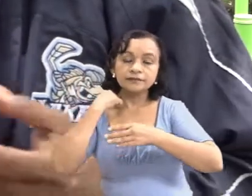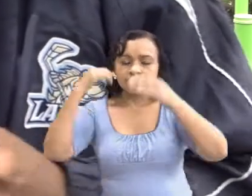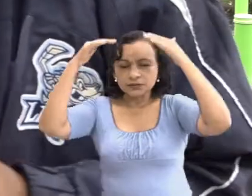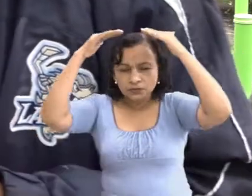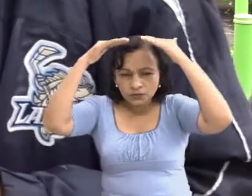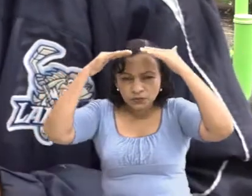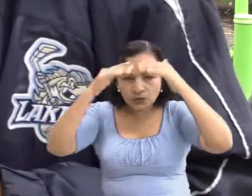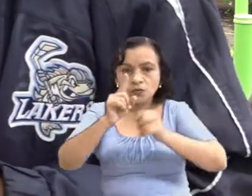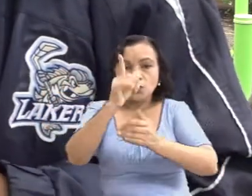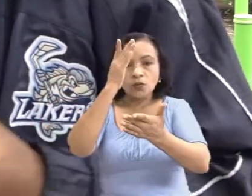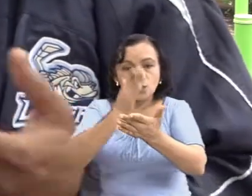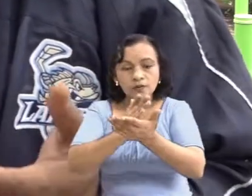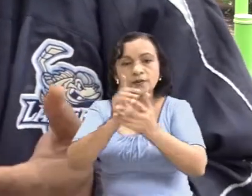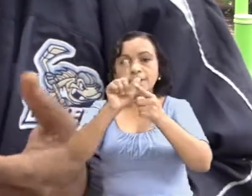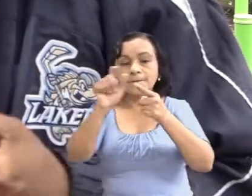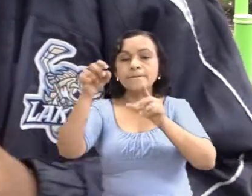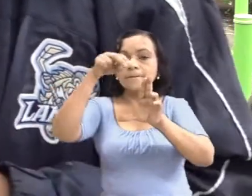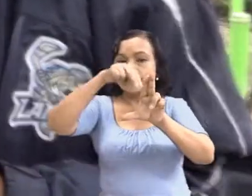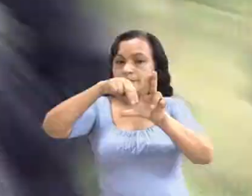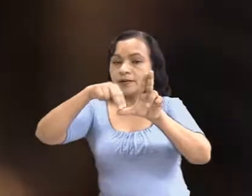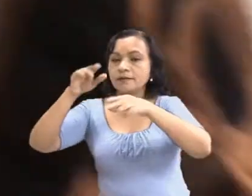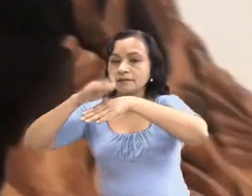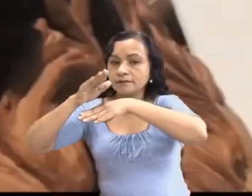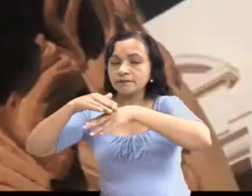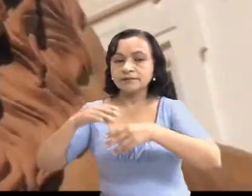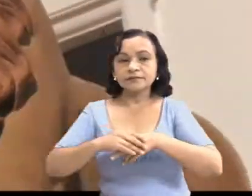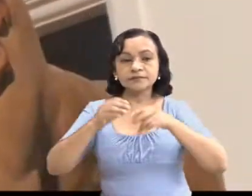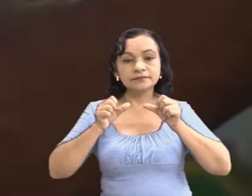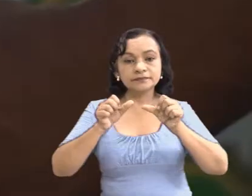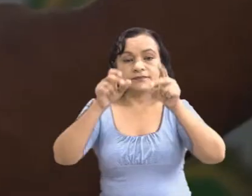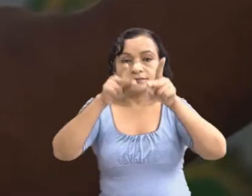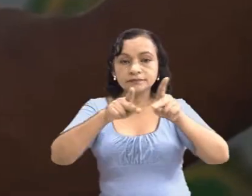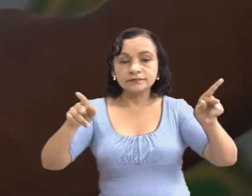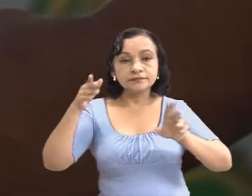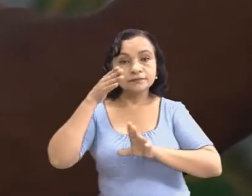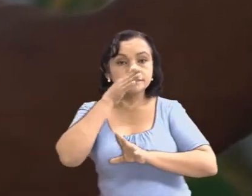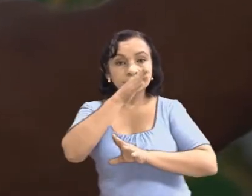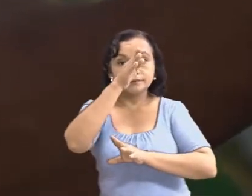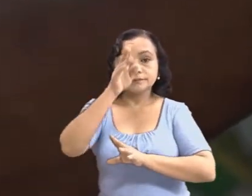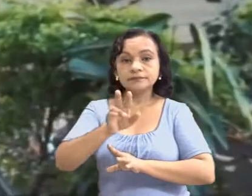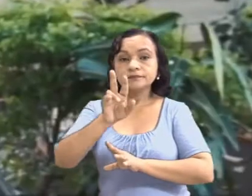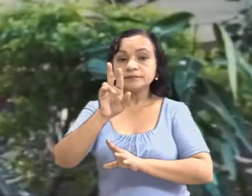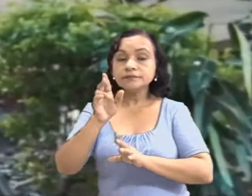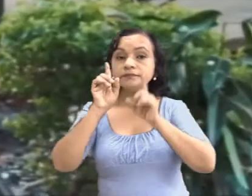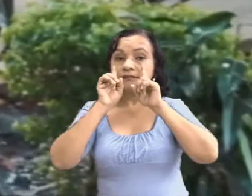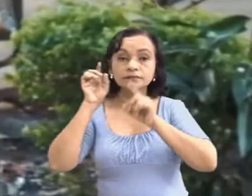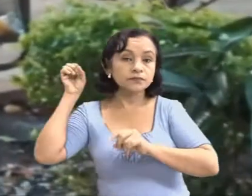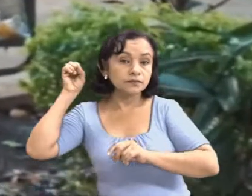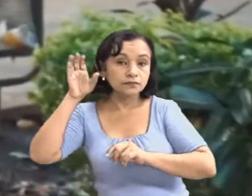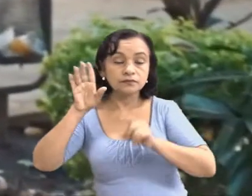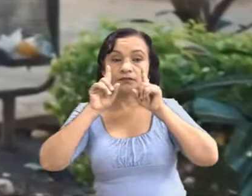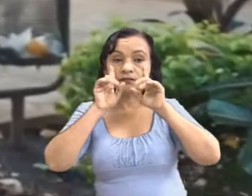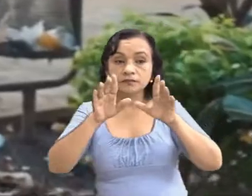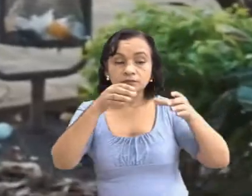se hacen una vez al mes, orientados por el SINAPRE. La continuidad a los planes de gestión de riesgo para un turismo seguro en la